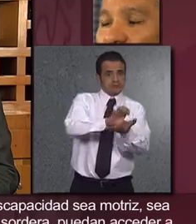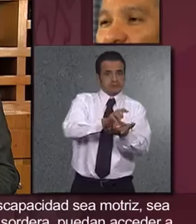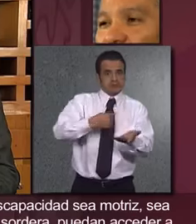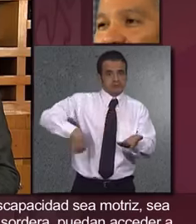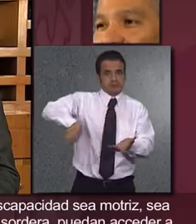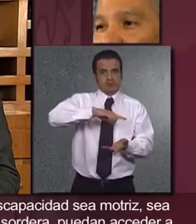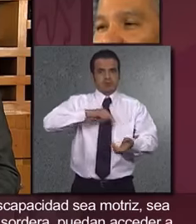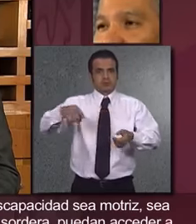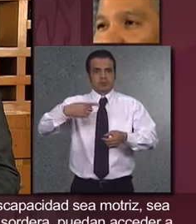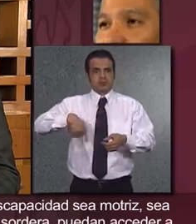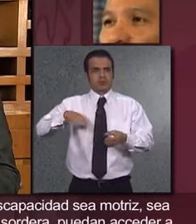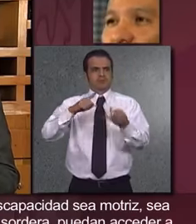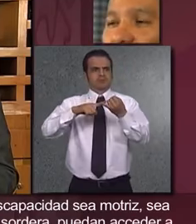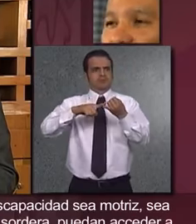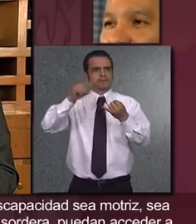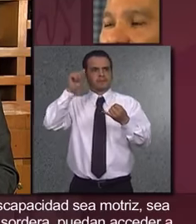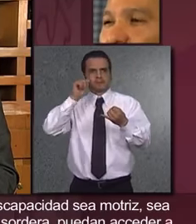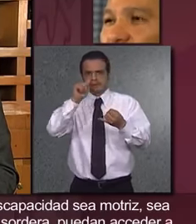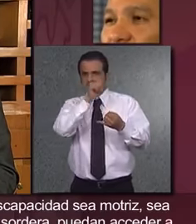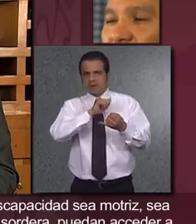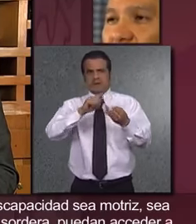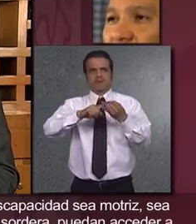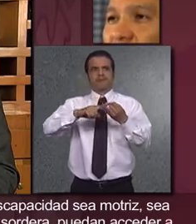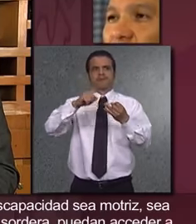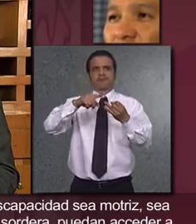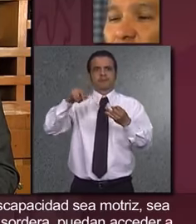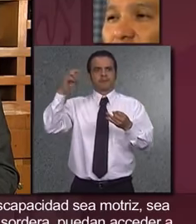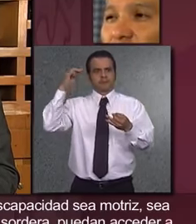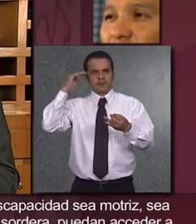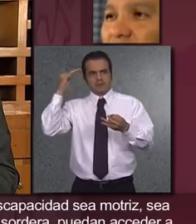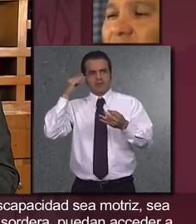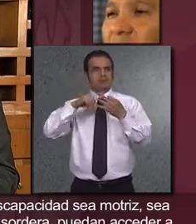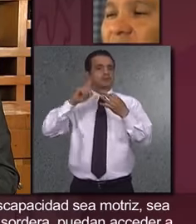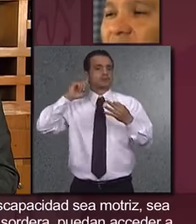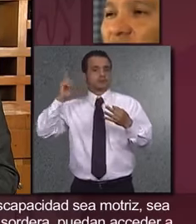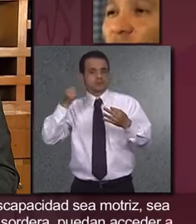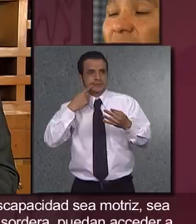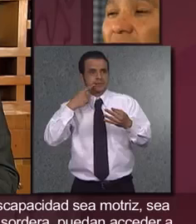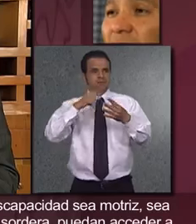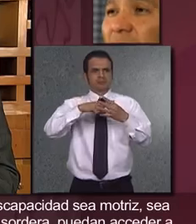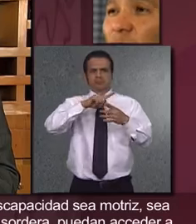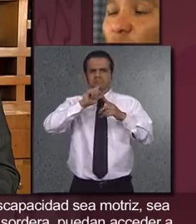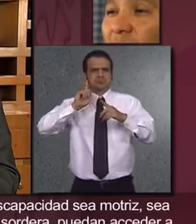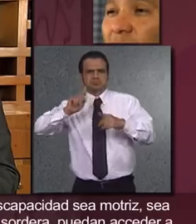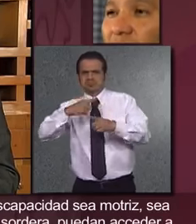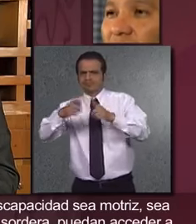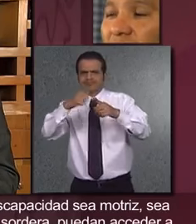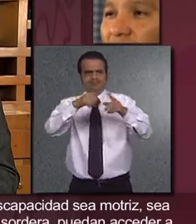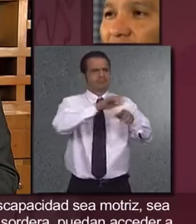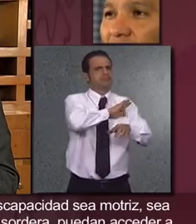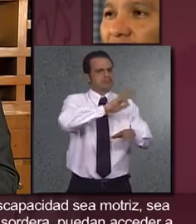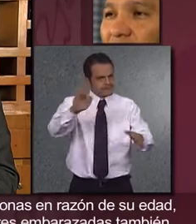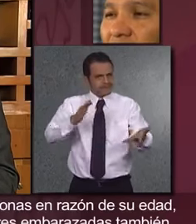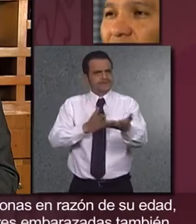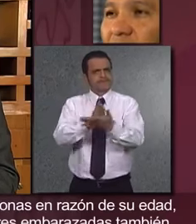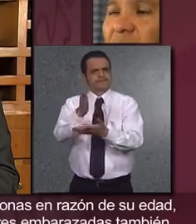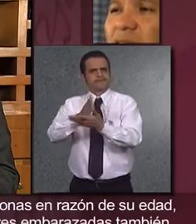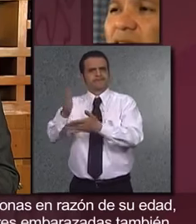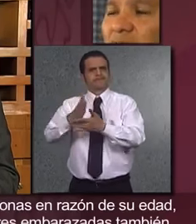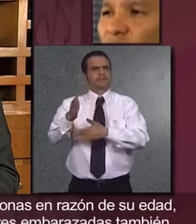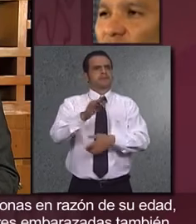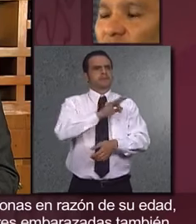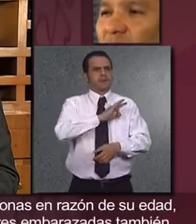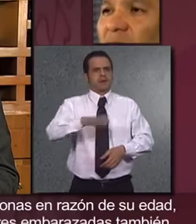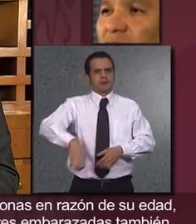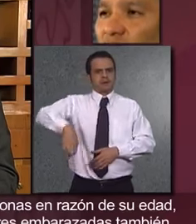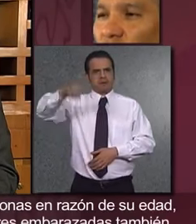con discapacidad, sea motriz, sea discapacidad visual, sea sordera, puedan acceder a las casillas,